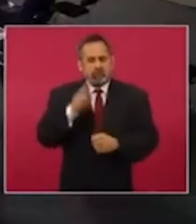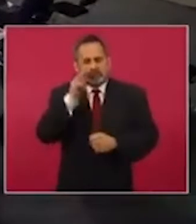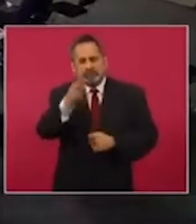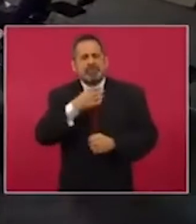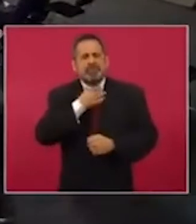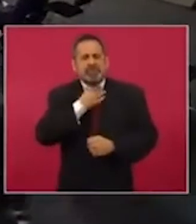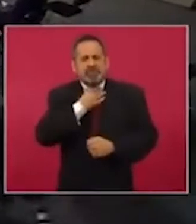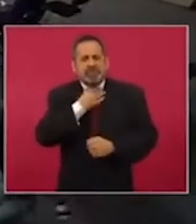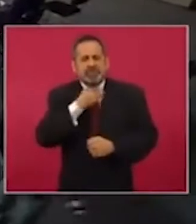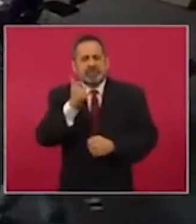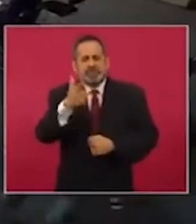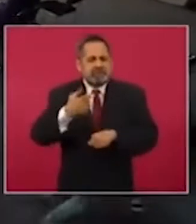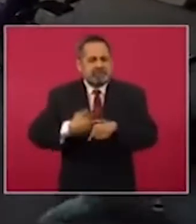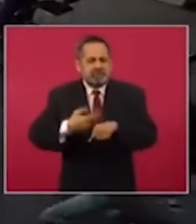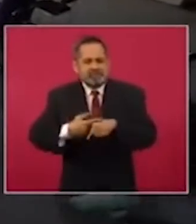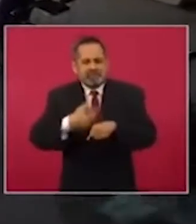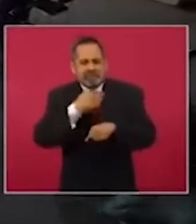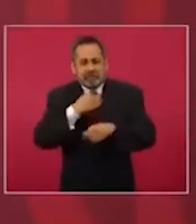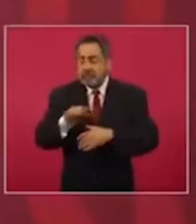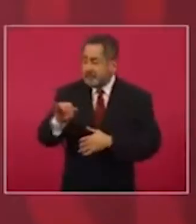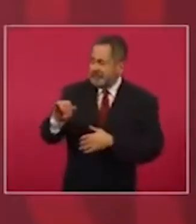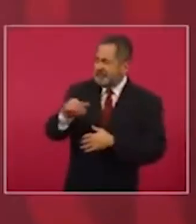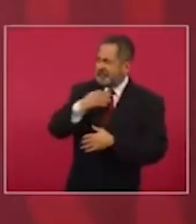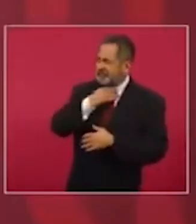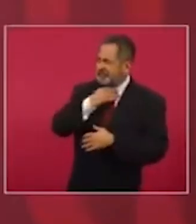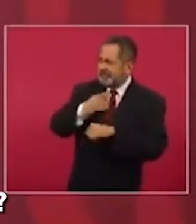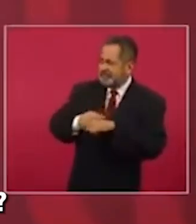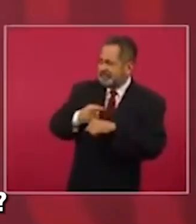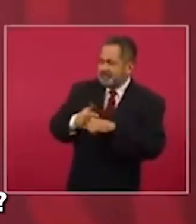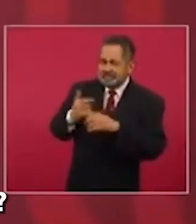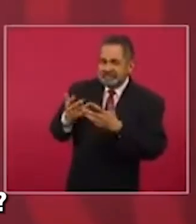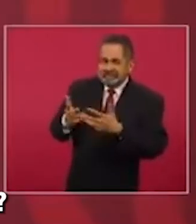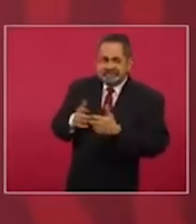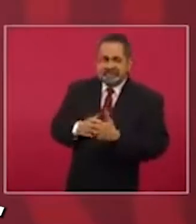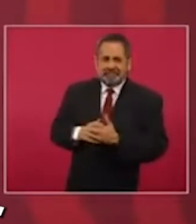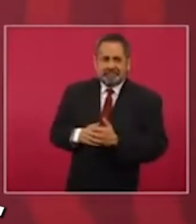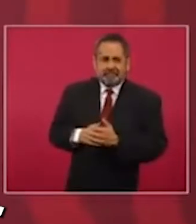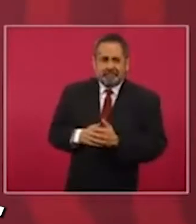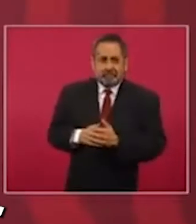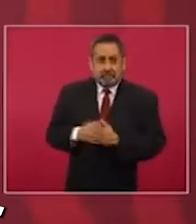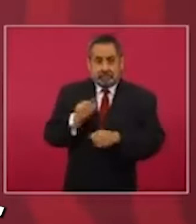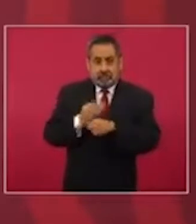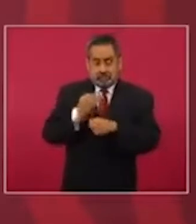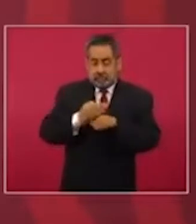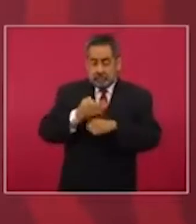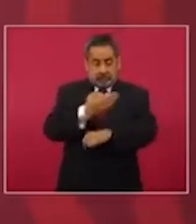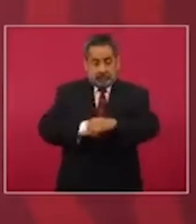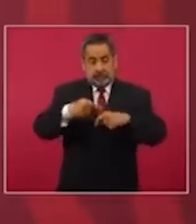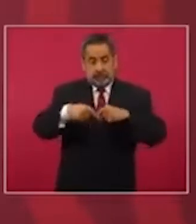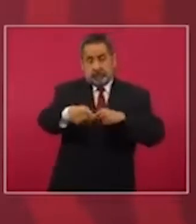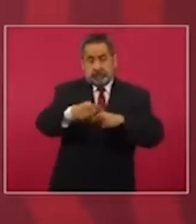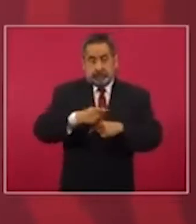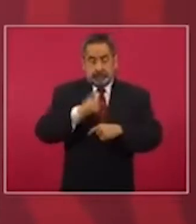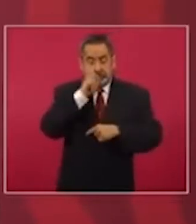ronco en el tema de... Sí, amanecí ronco. Sí, se puede hablar un poco de a hacer la prueba más tarde,